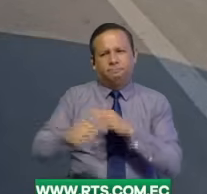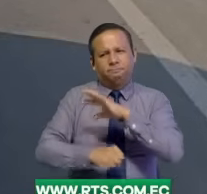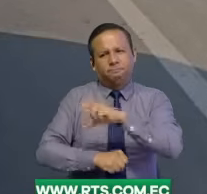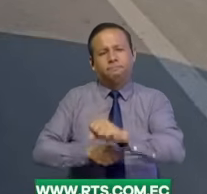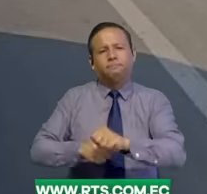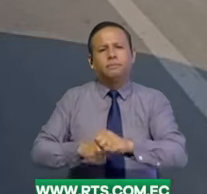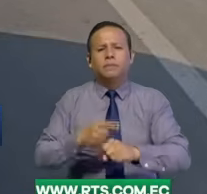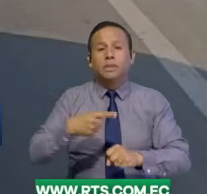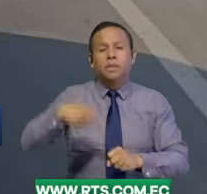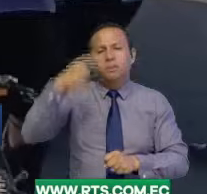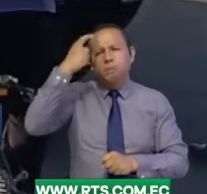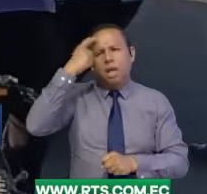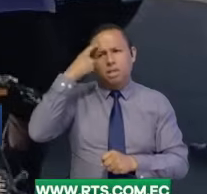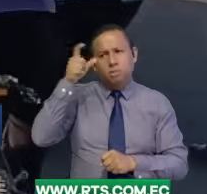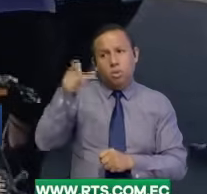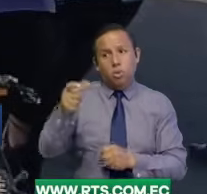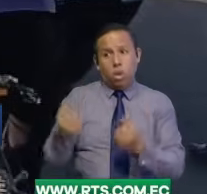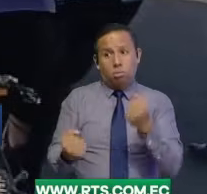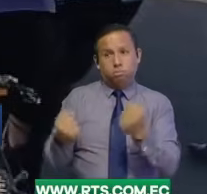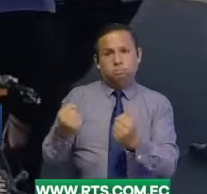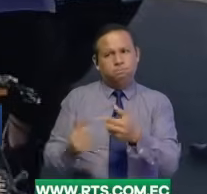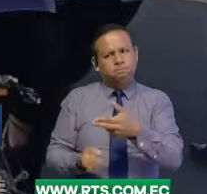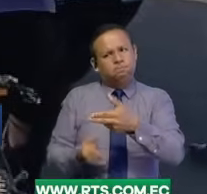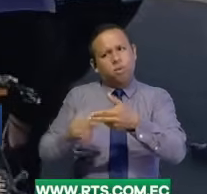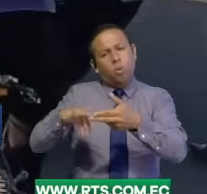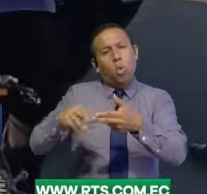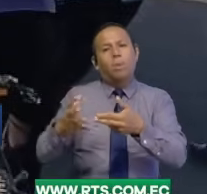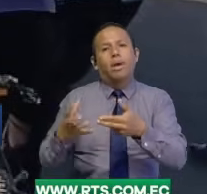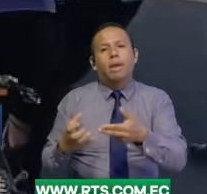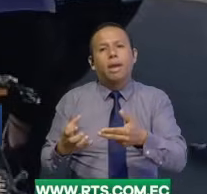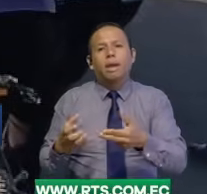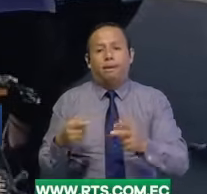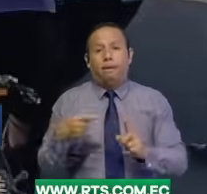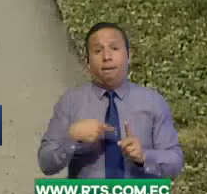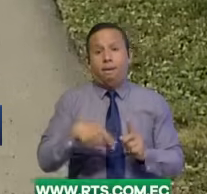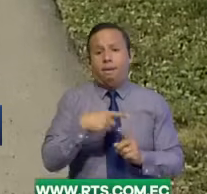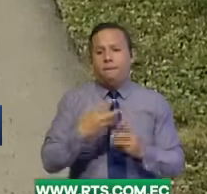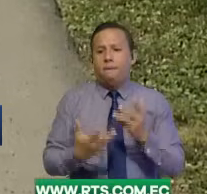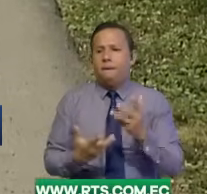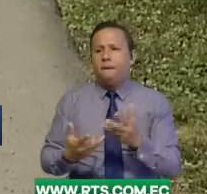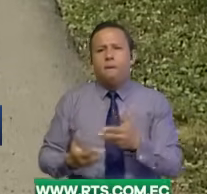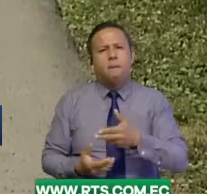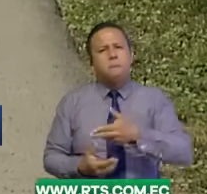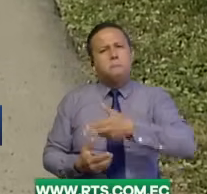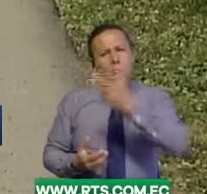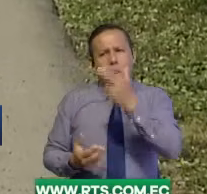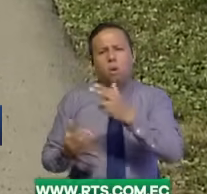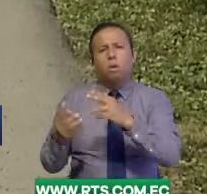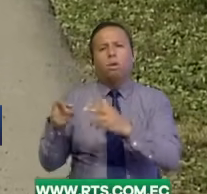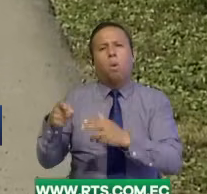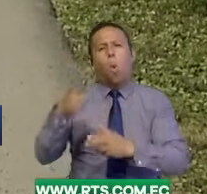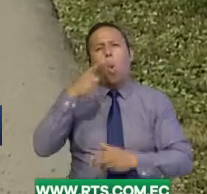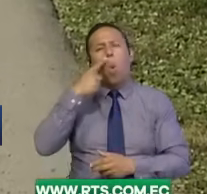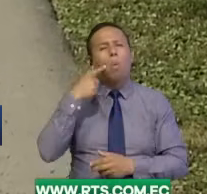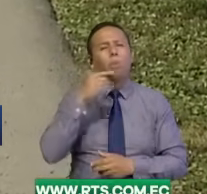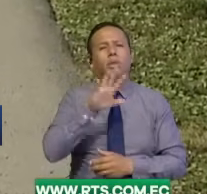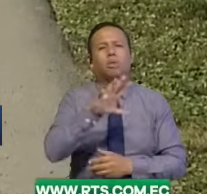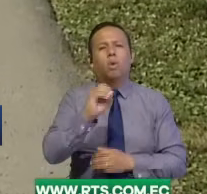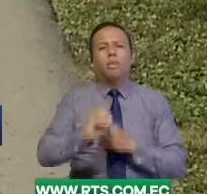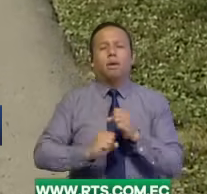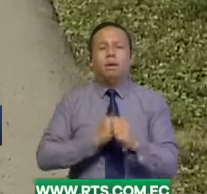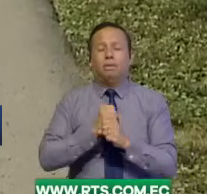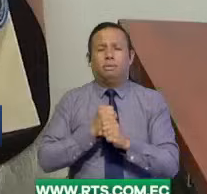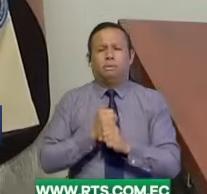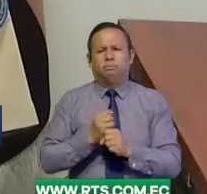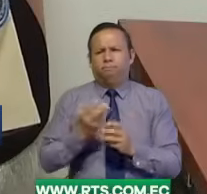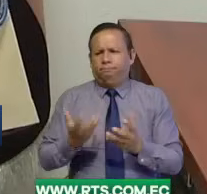intentaron asaltar a la víctima. Todos fueron blanco de ese grupo delictivo que cobró la vida de un padre de familia de 50 años. No se tiene